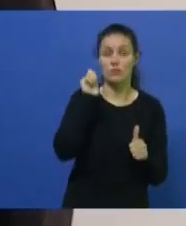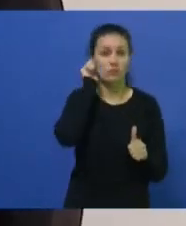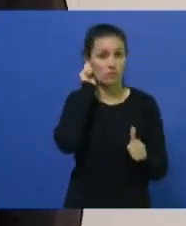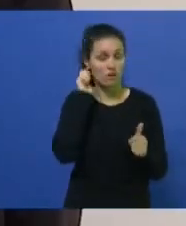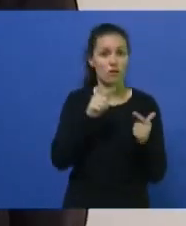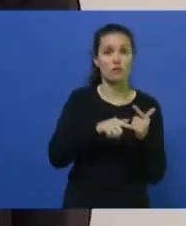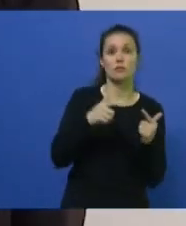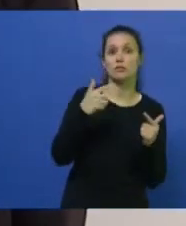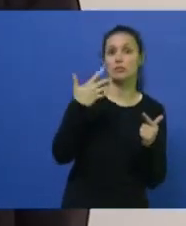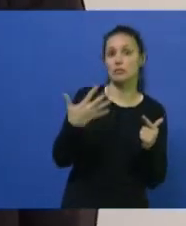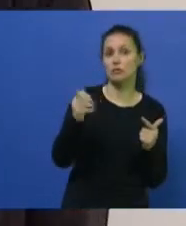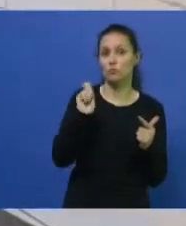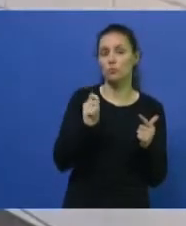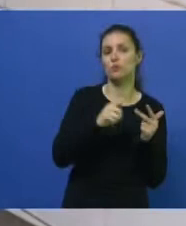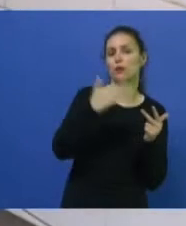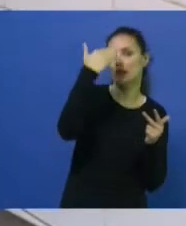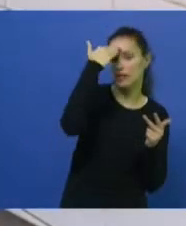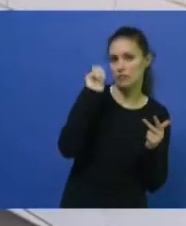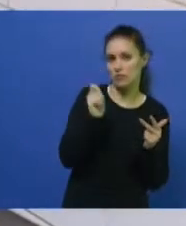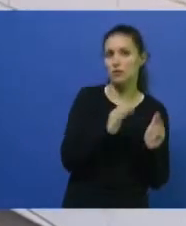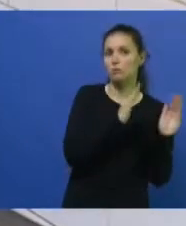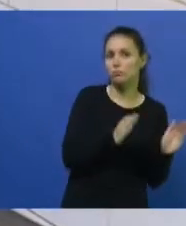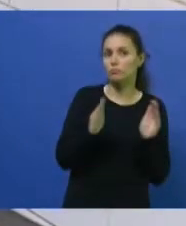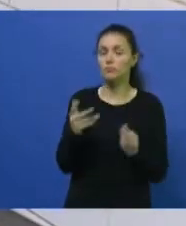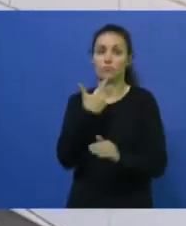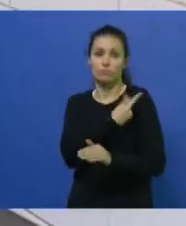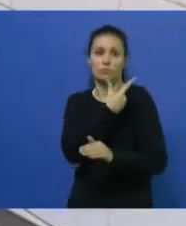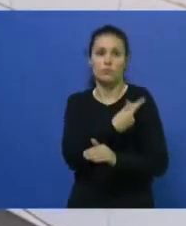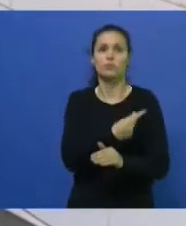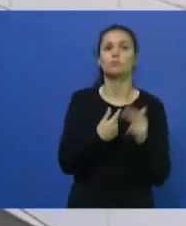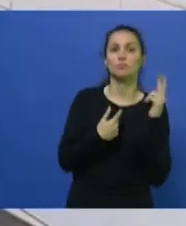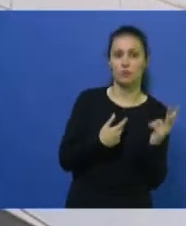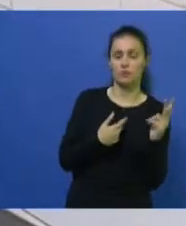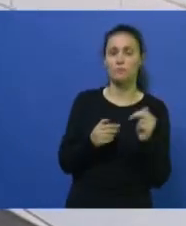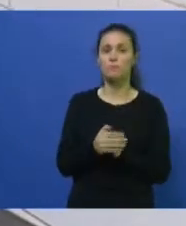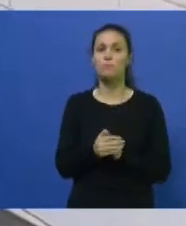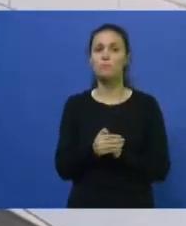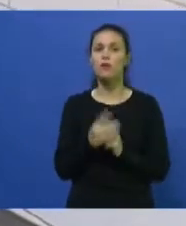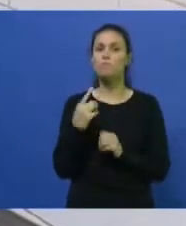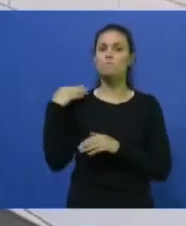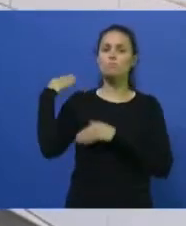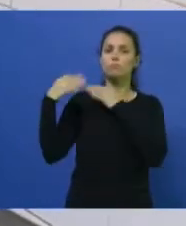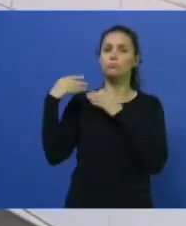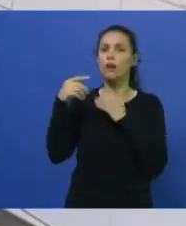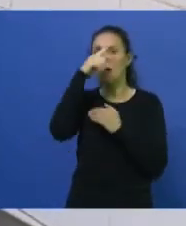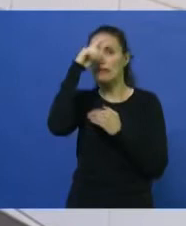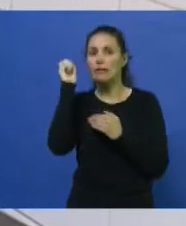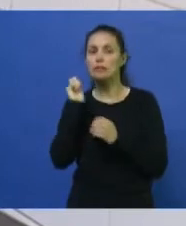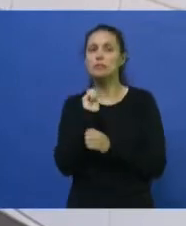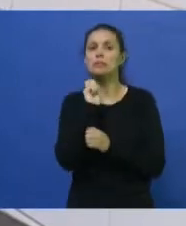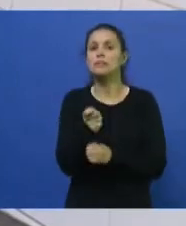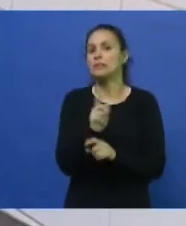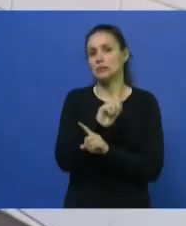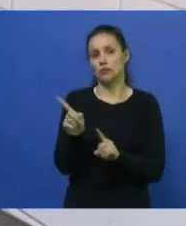meses de edad son tres dosis y desde hace un poco más de un mes en acción no la está proveyendo o sea no es un problema